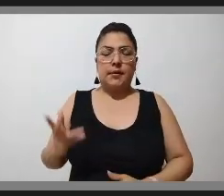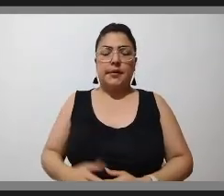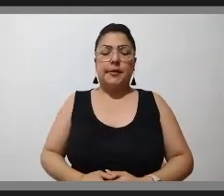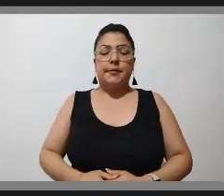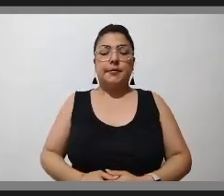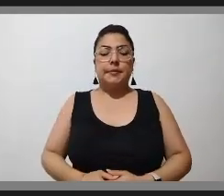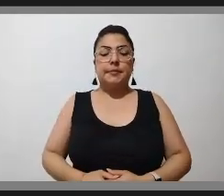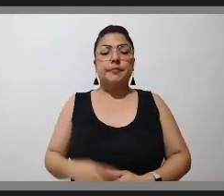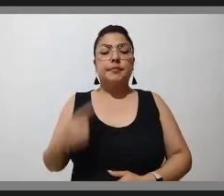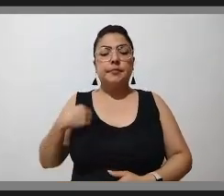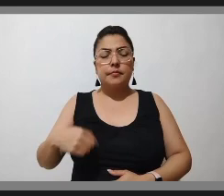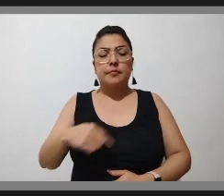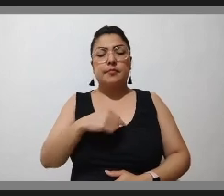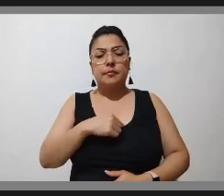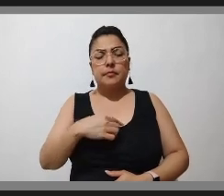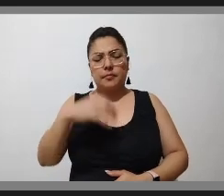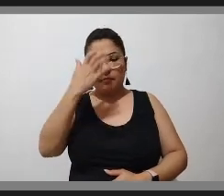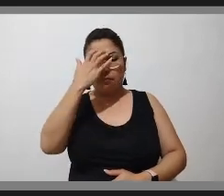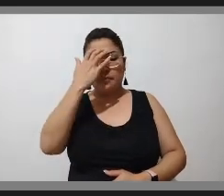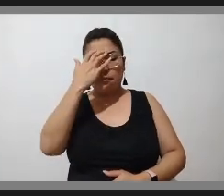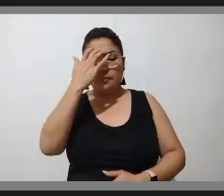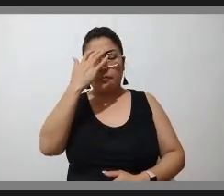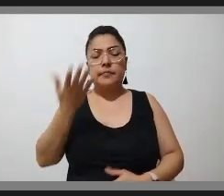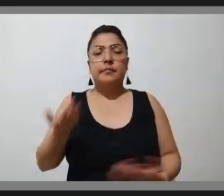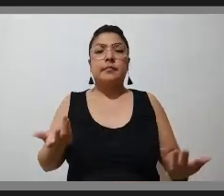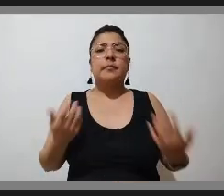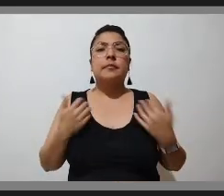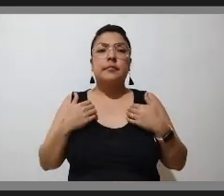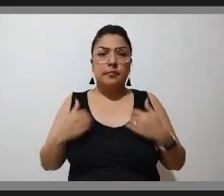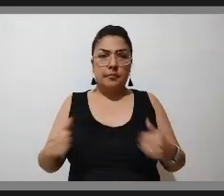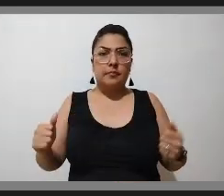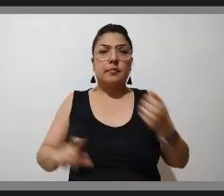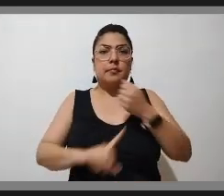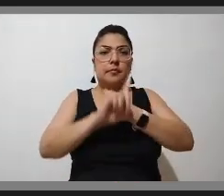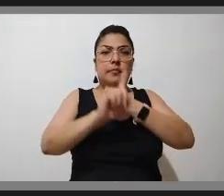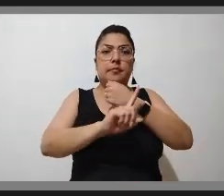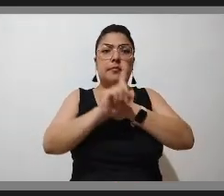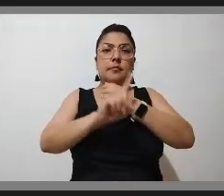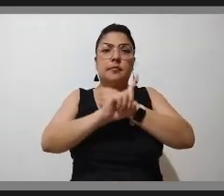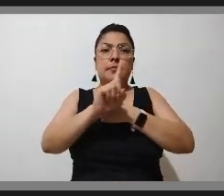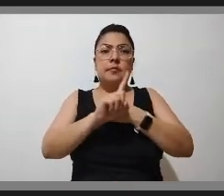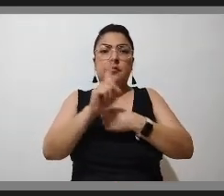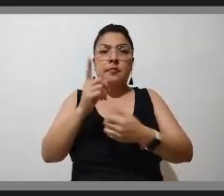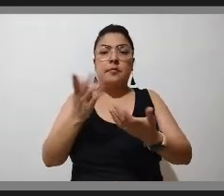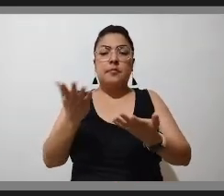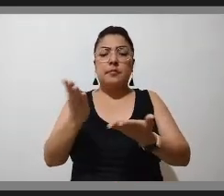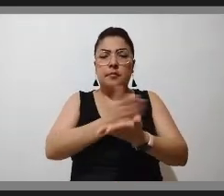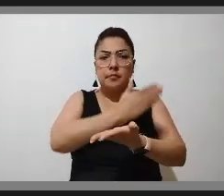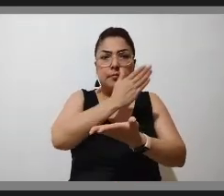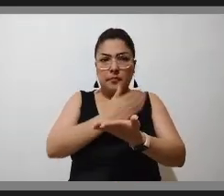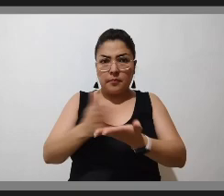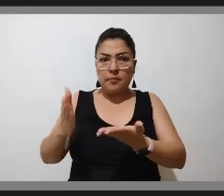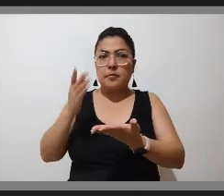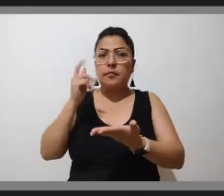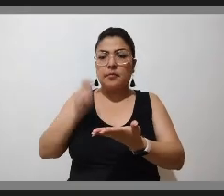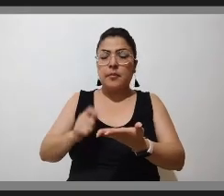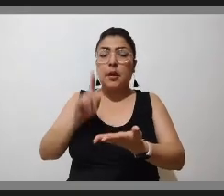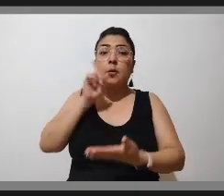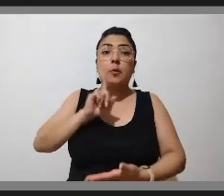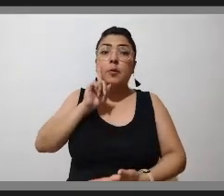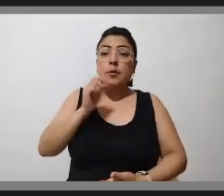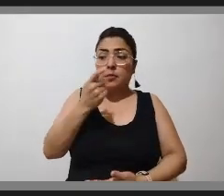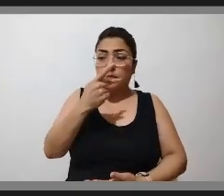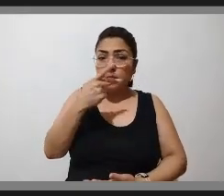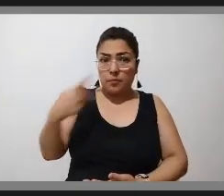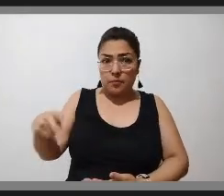barreras nos permiten identificar cuáles son las problemáticas diferenciadas a las que se enfrentan las